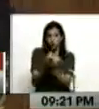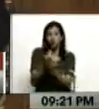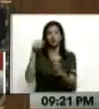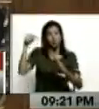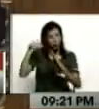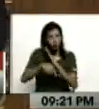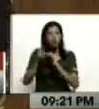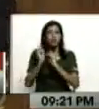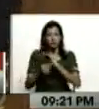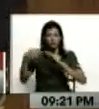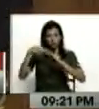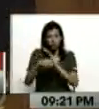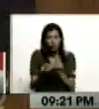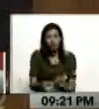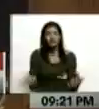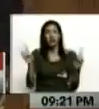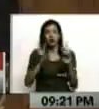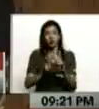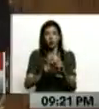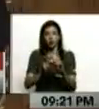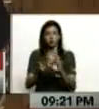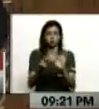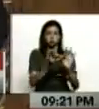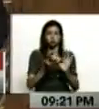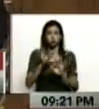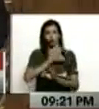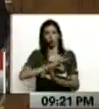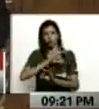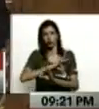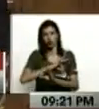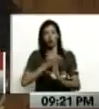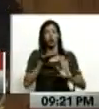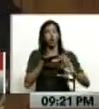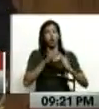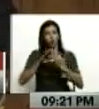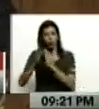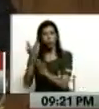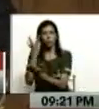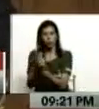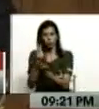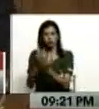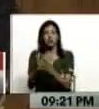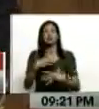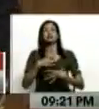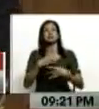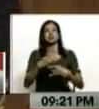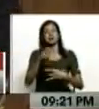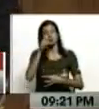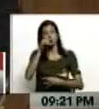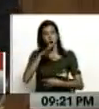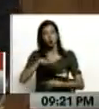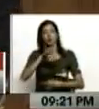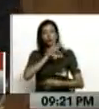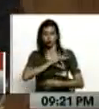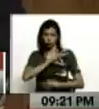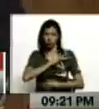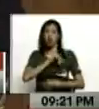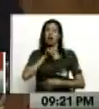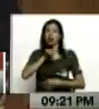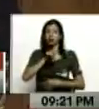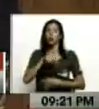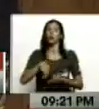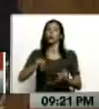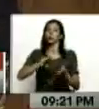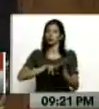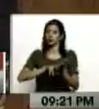fortaleciendo y profundizando los valores de ciudadanía la condición comunal la condición colectiva